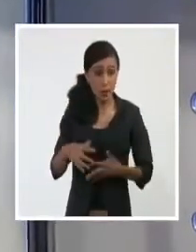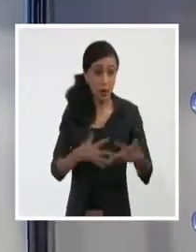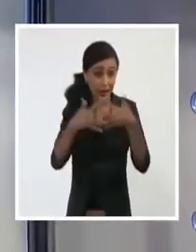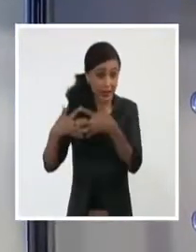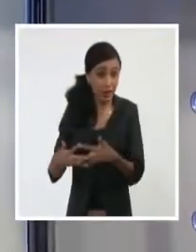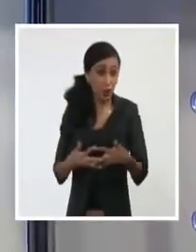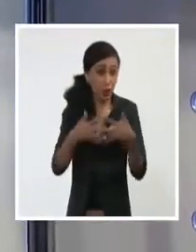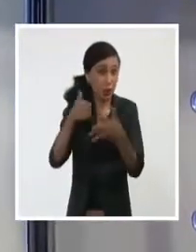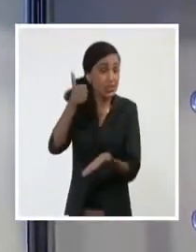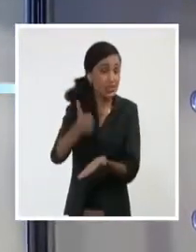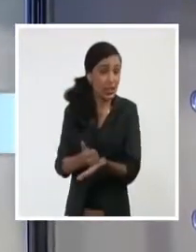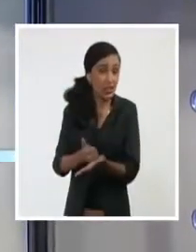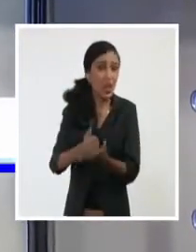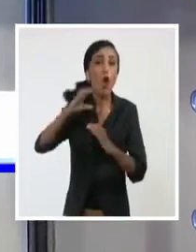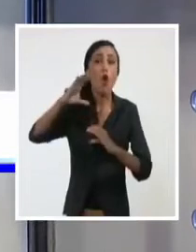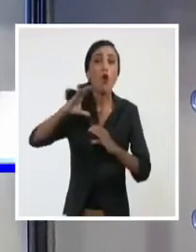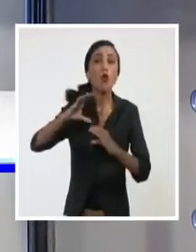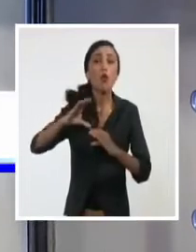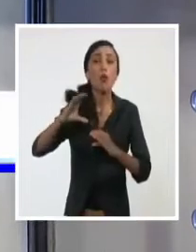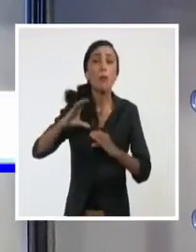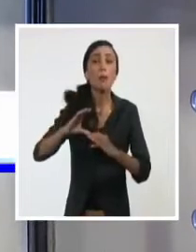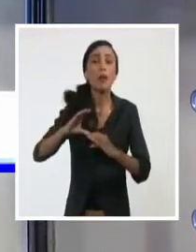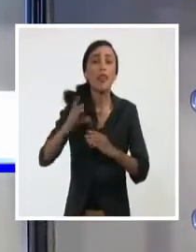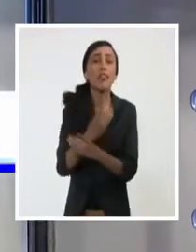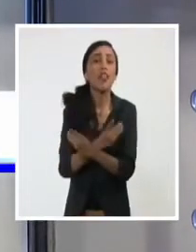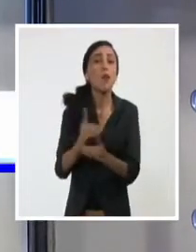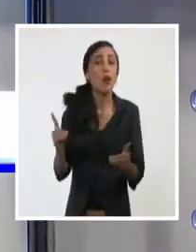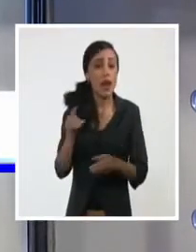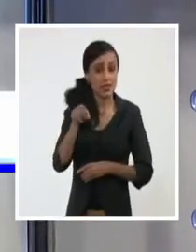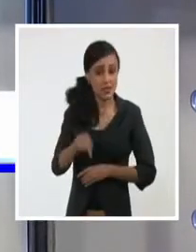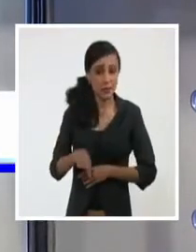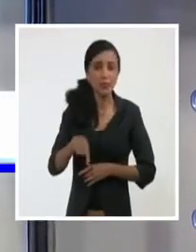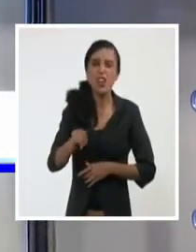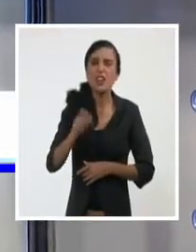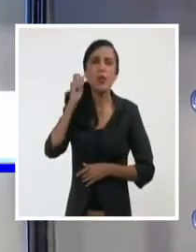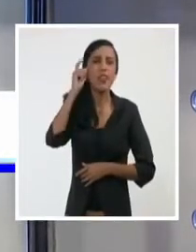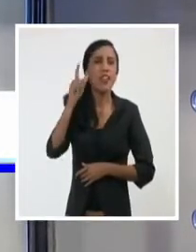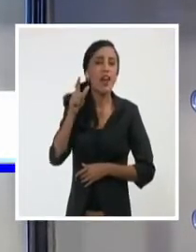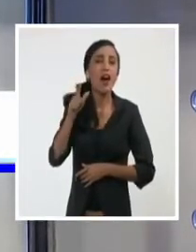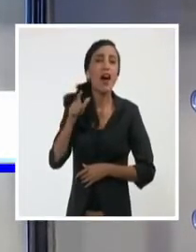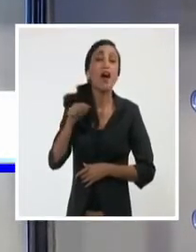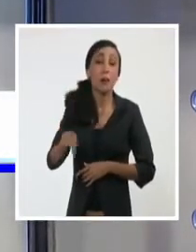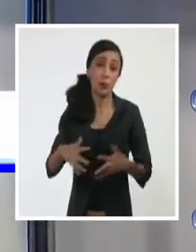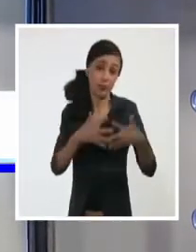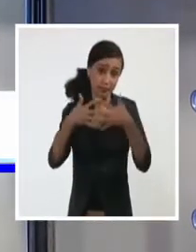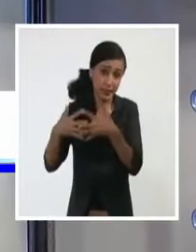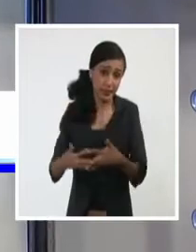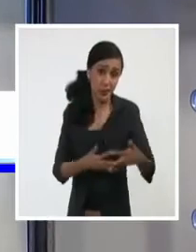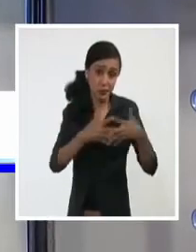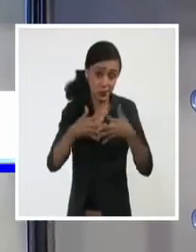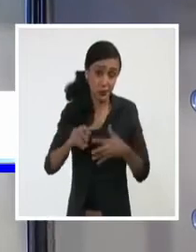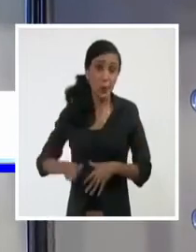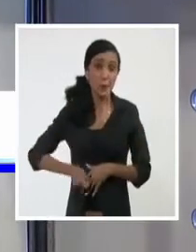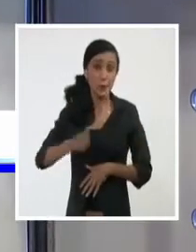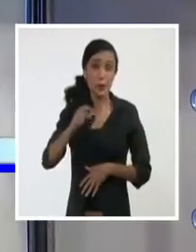la llamada Cumbre para la Democracia. Hablamos de una iniciativa de la Casa Blanca de Joe Biden que sin dudas